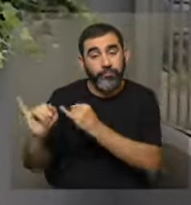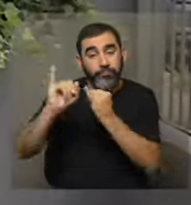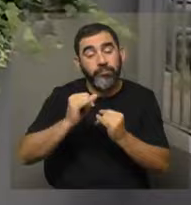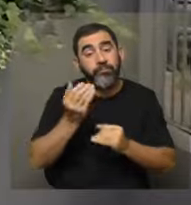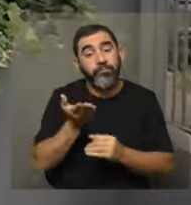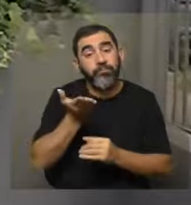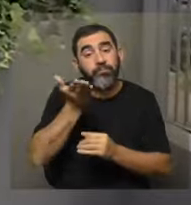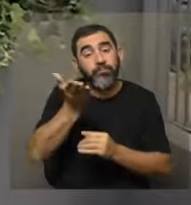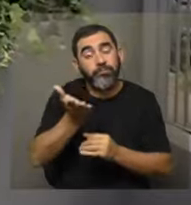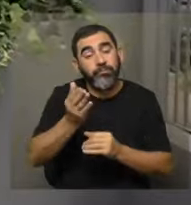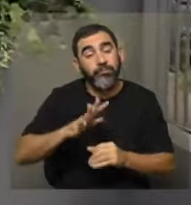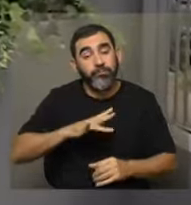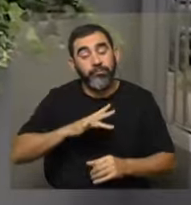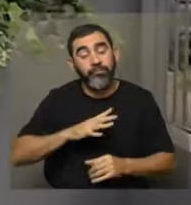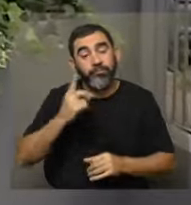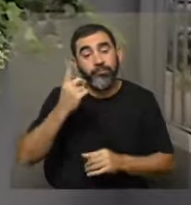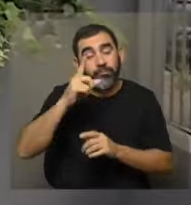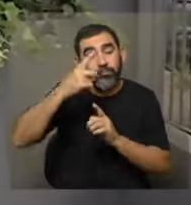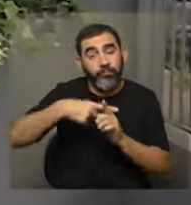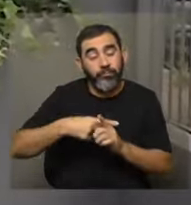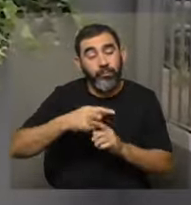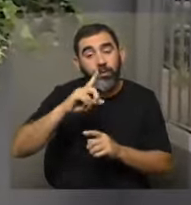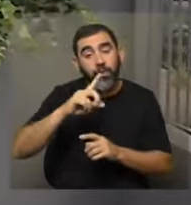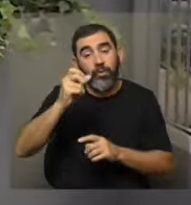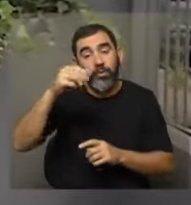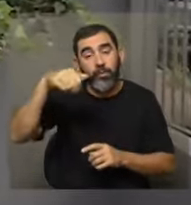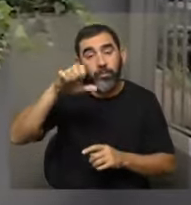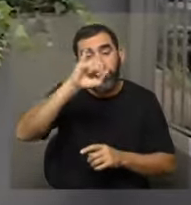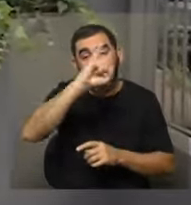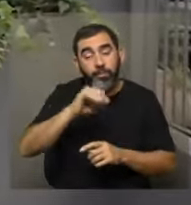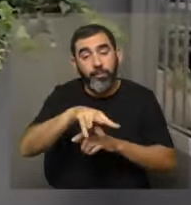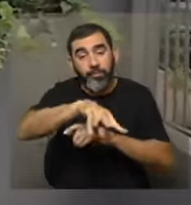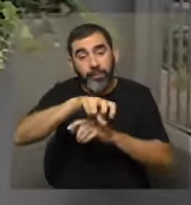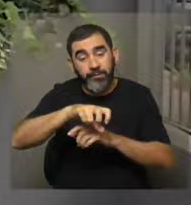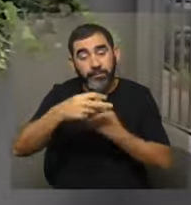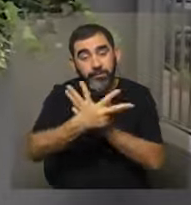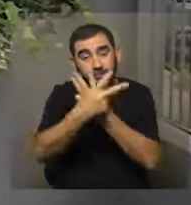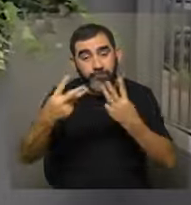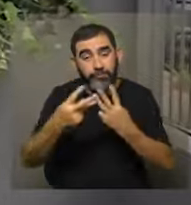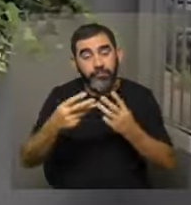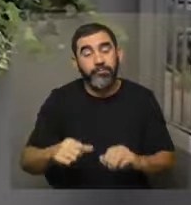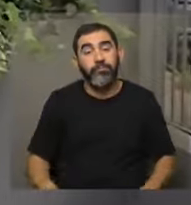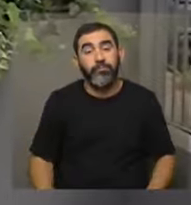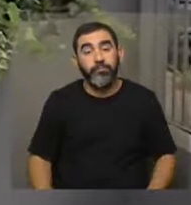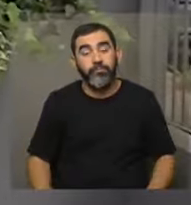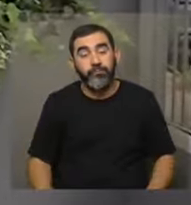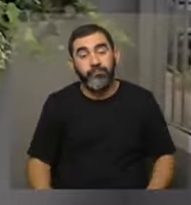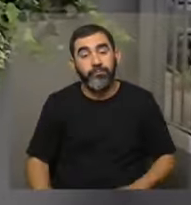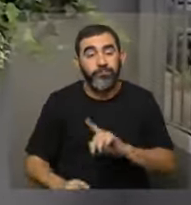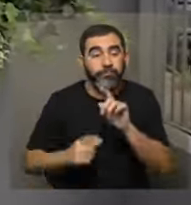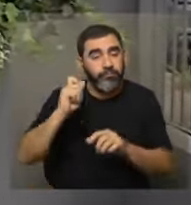eh de licencia por un mes más eh del fiscal de corte Juan Gómez estas posibilidades que escuchábamos recién y